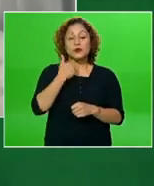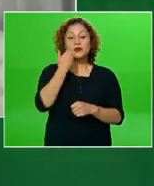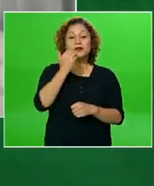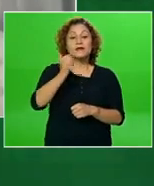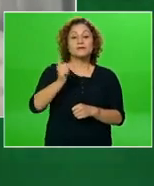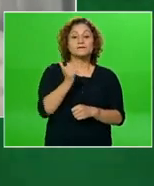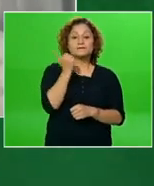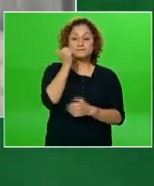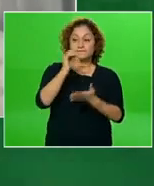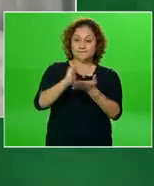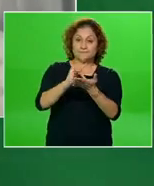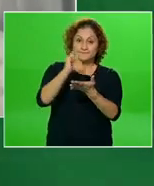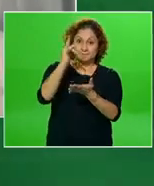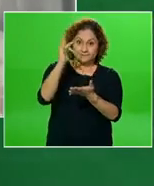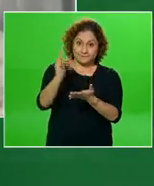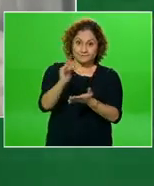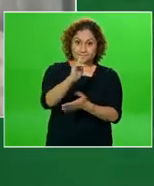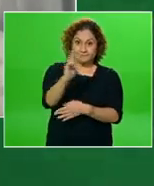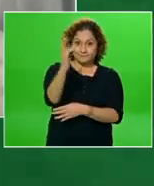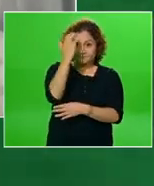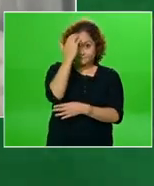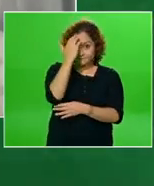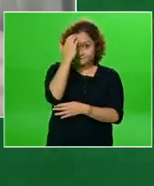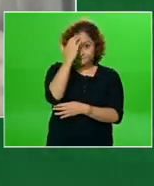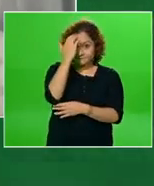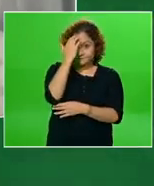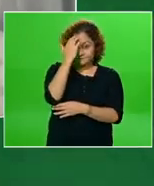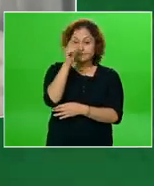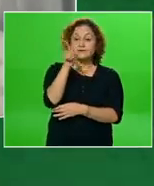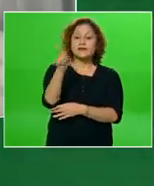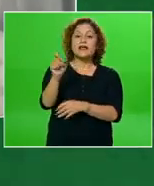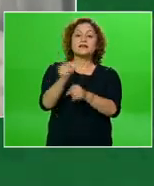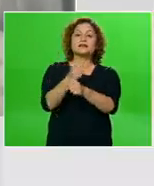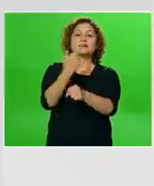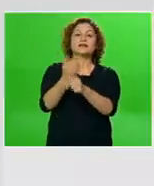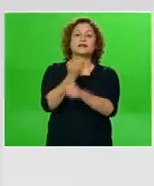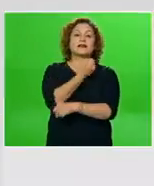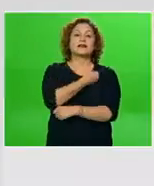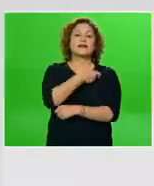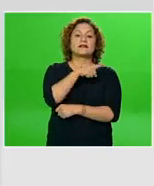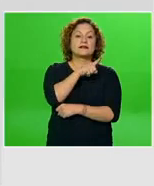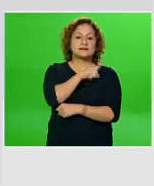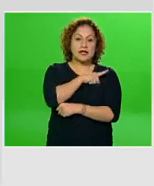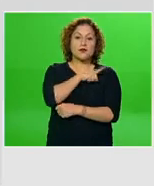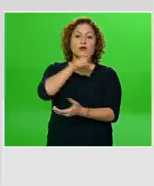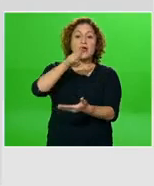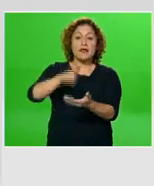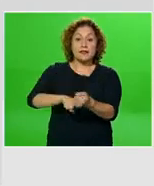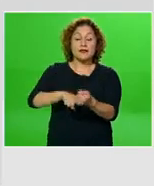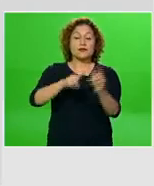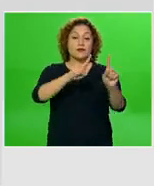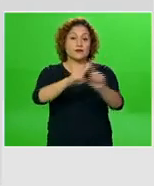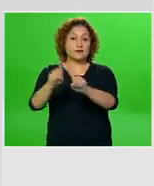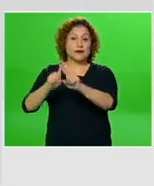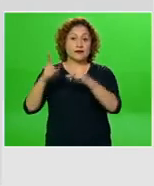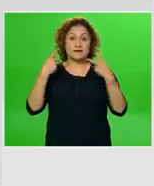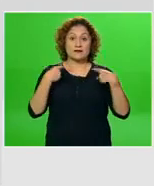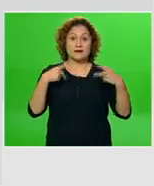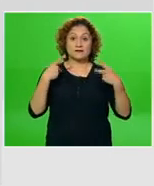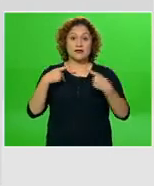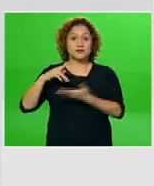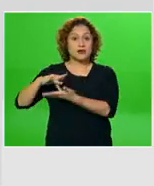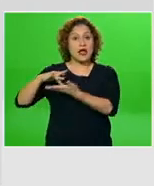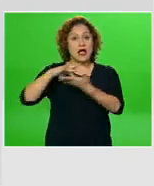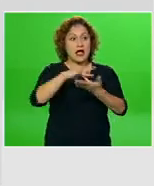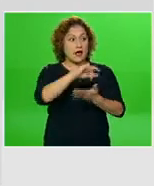y mi reconocimiento y el de la secretaria de salud a todo ese personal de salud que apoya a todos como usted documento